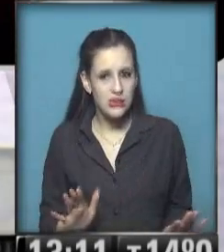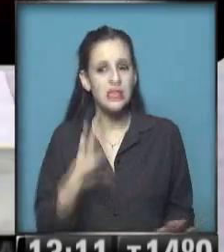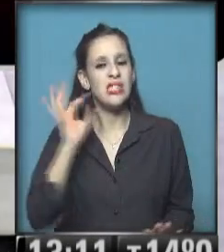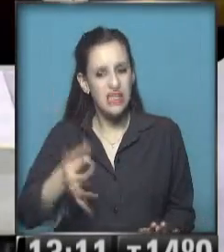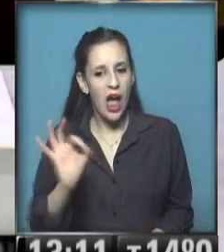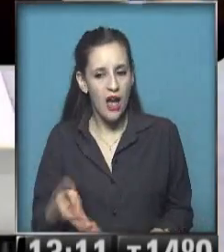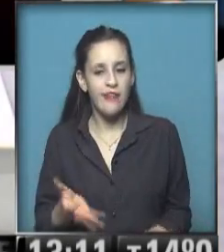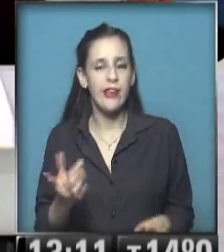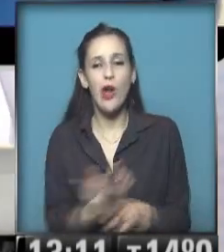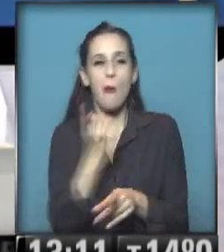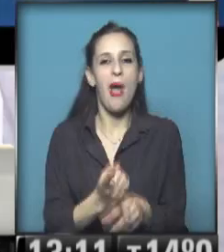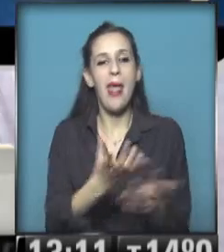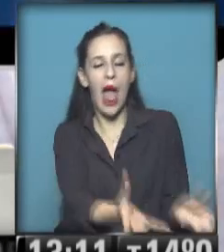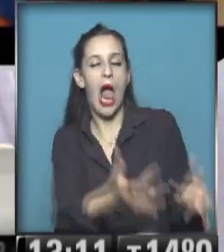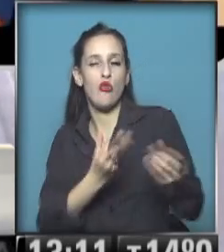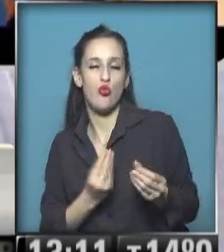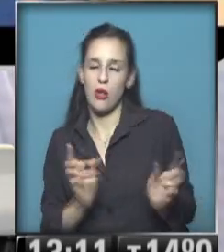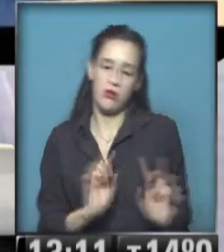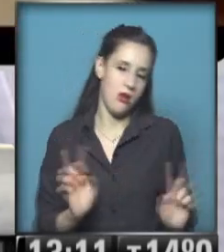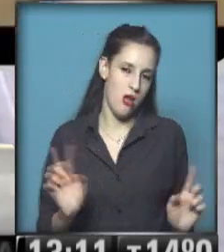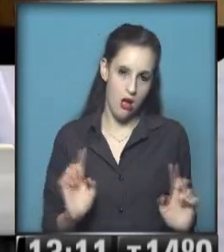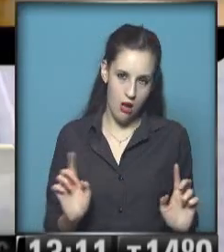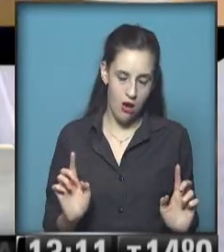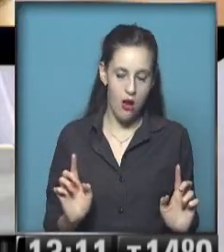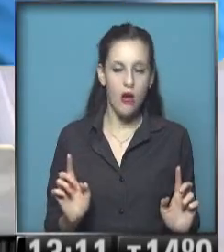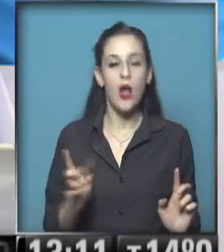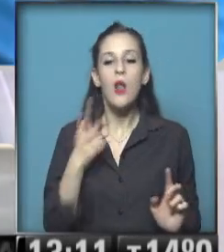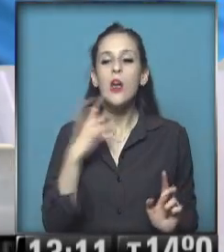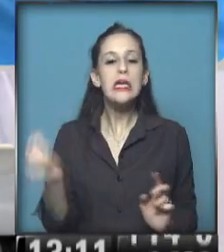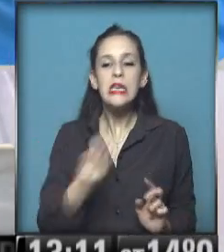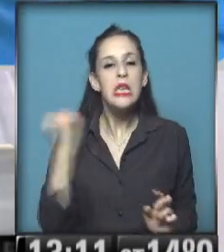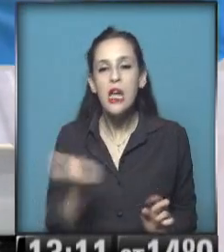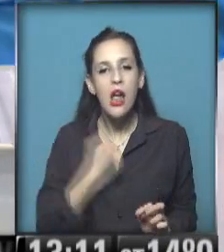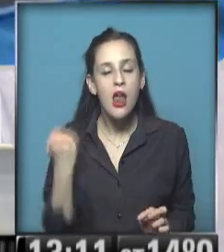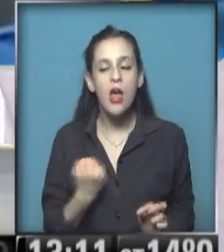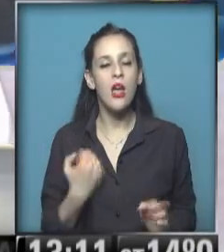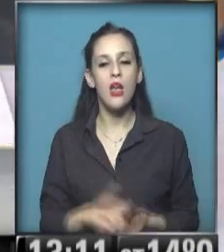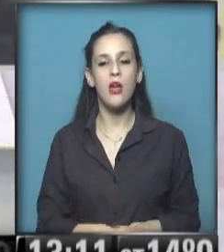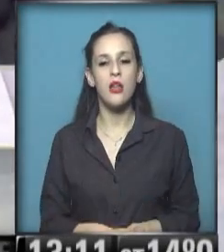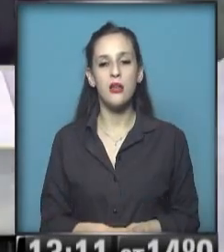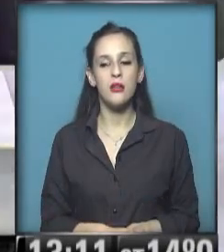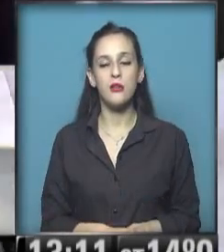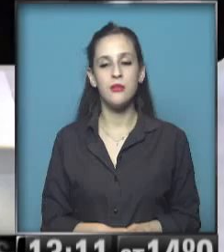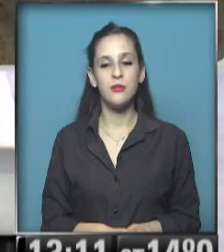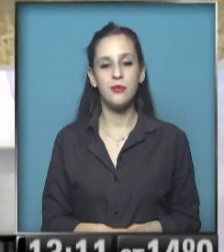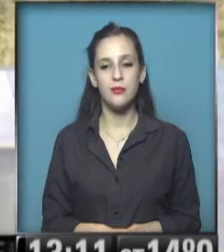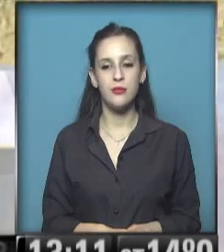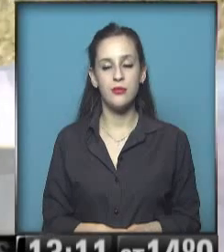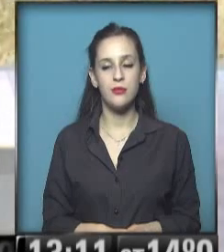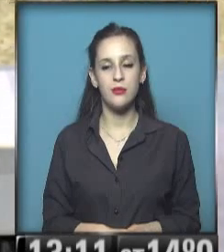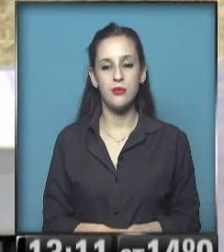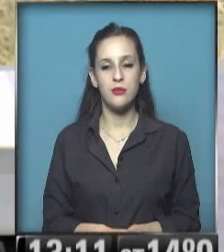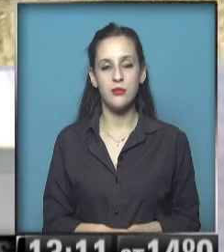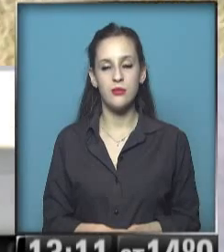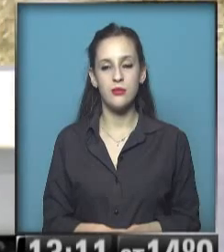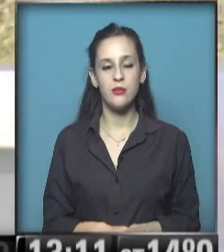no las tiene. Uh-huh. Lo que se busca desde otro punto de vista es una acción de prisión que está en